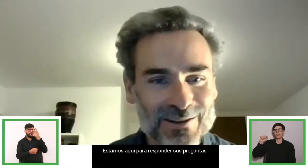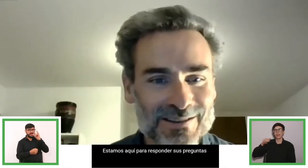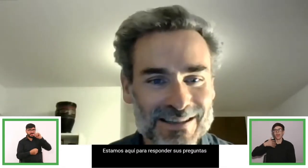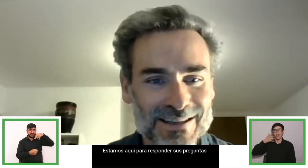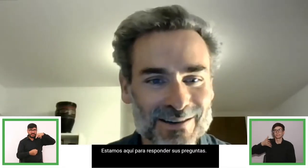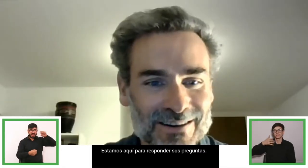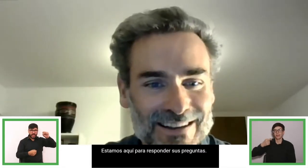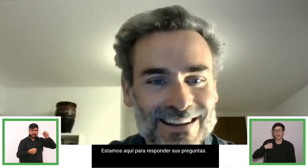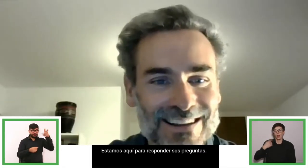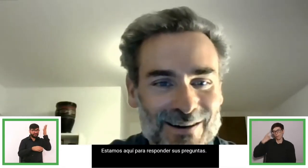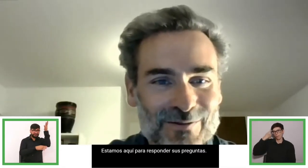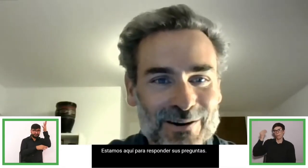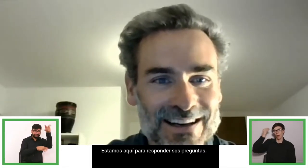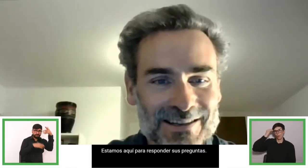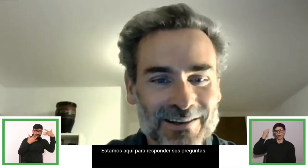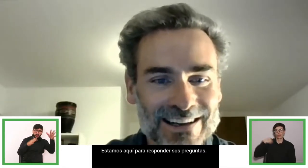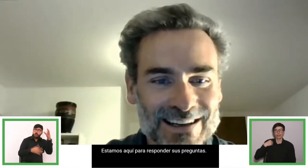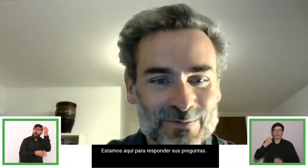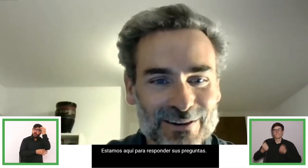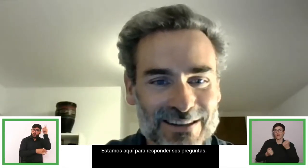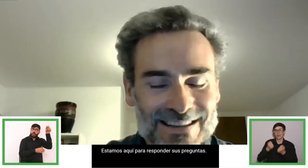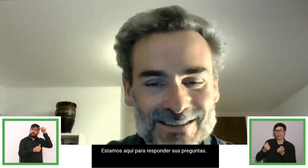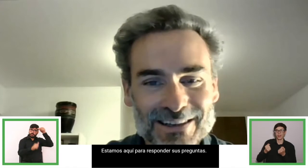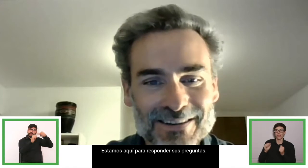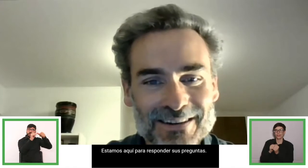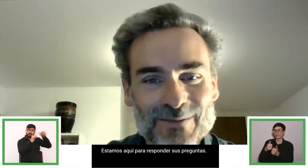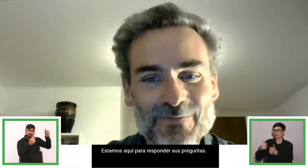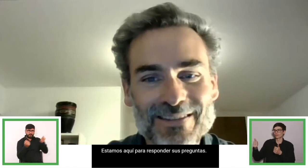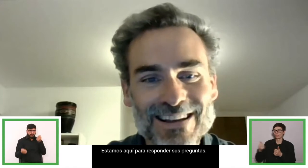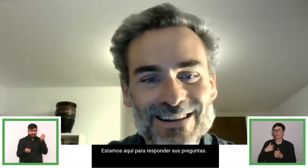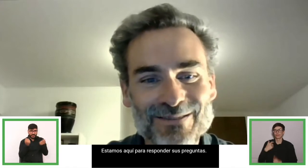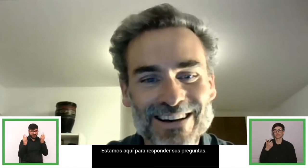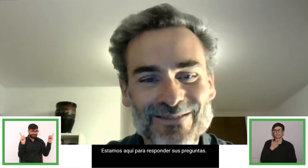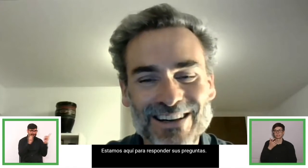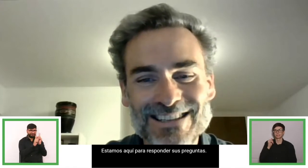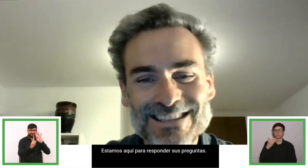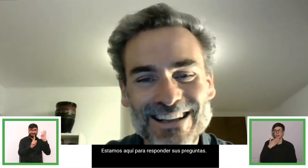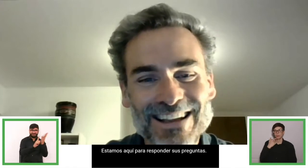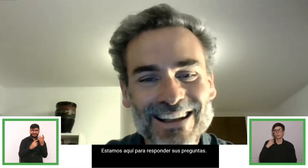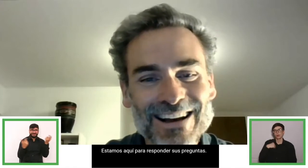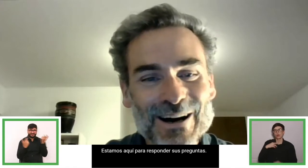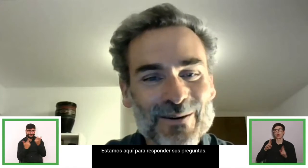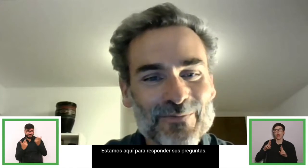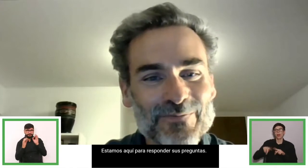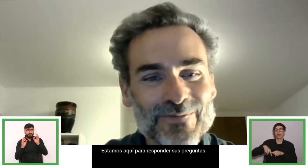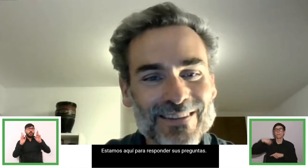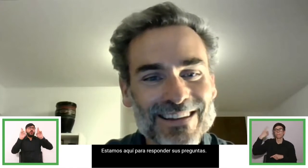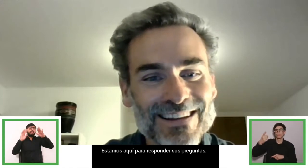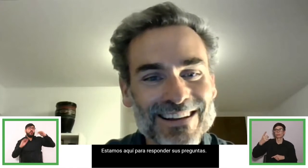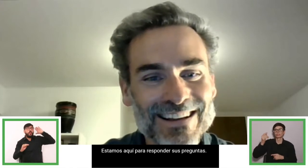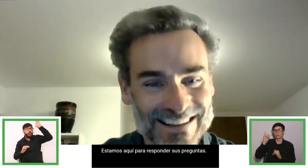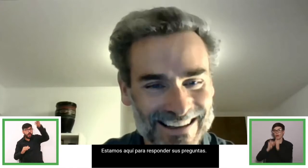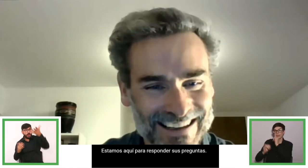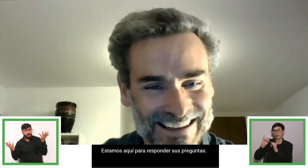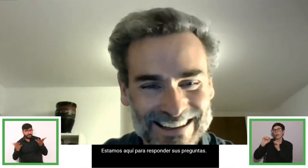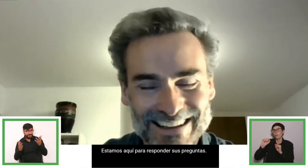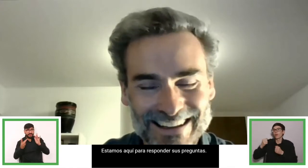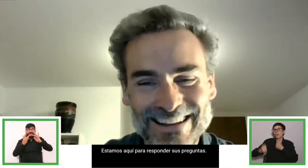con la ayuda de tu equipo. Vamos a considerar esto para la próxima experiencia online. Gracias.